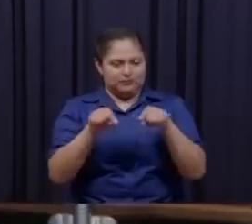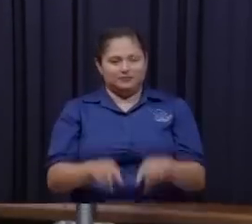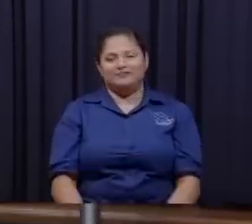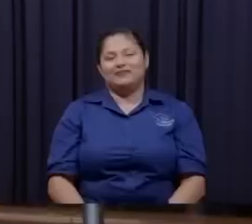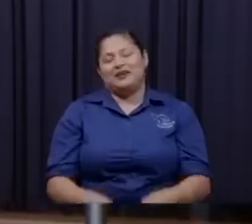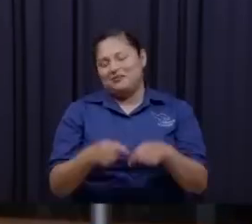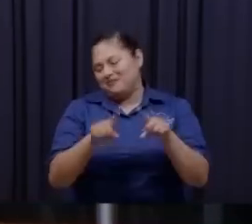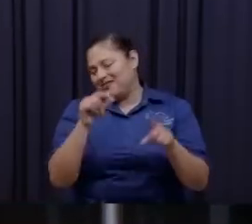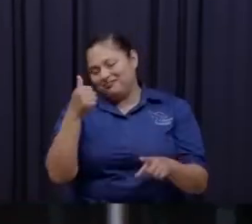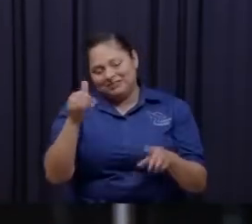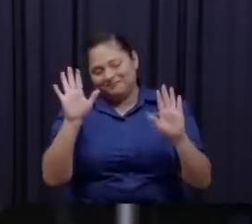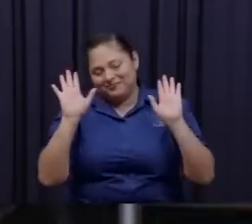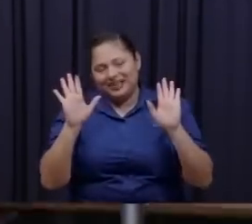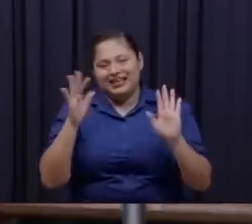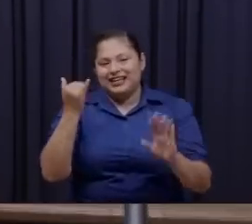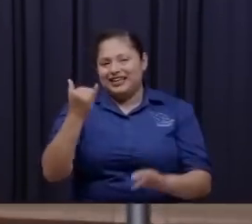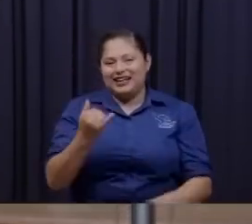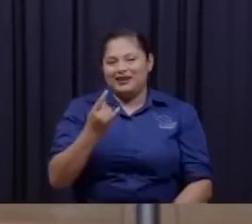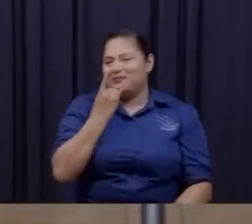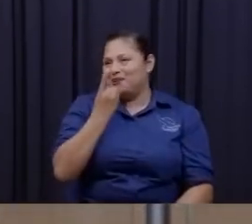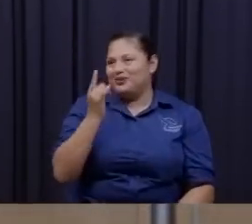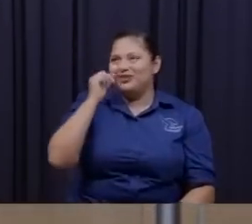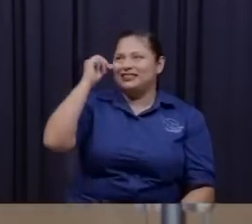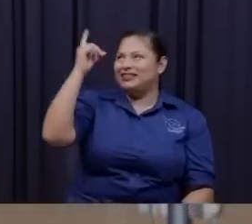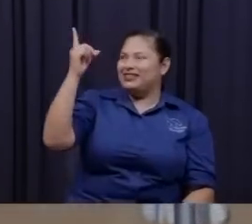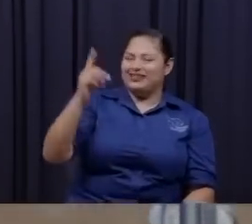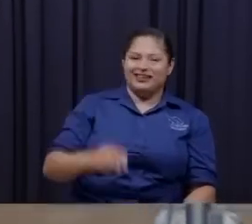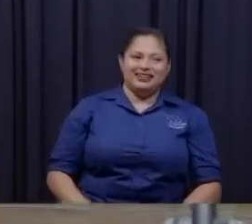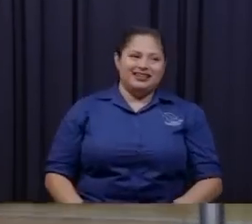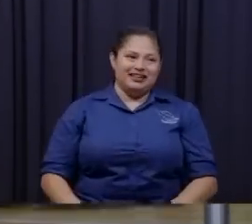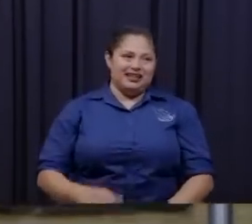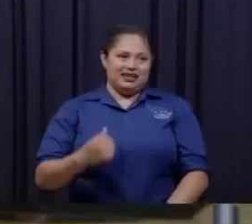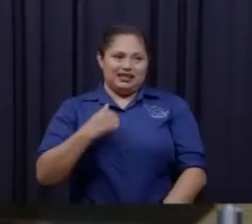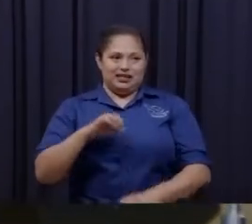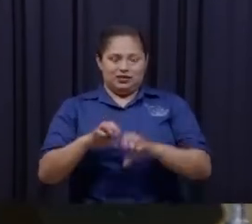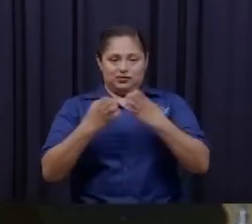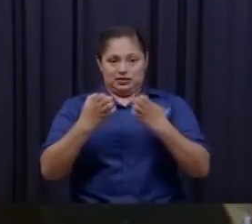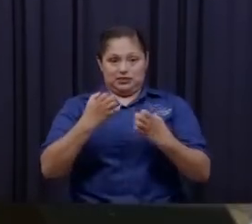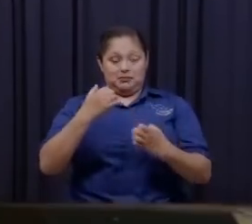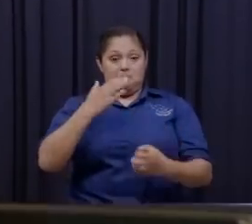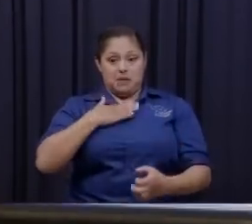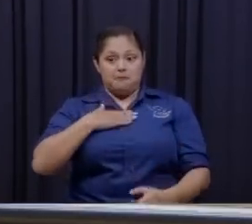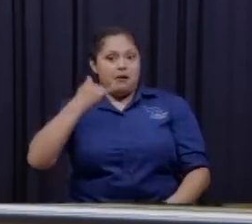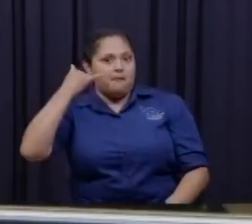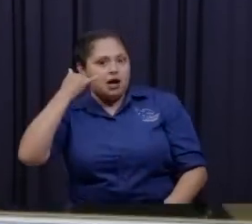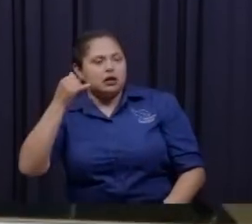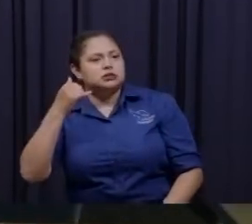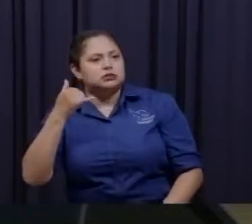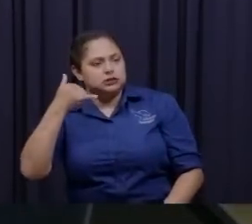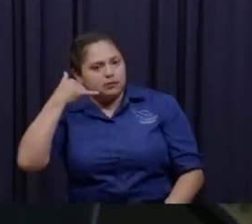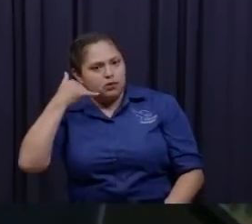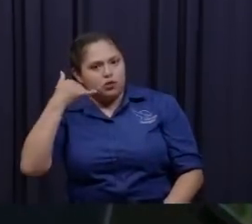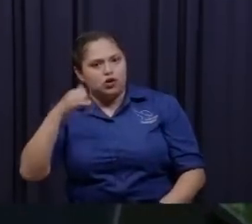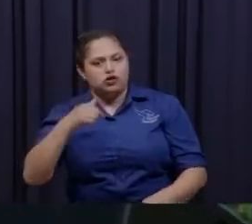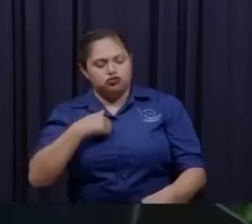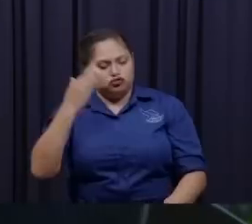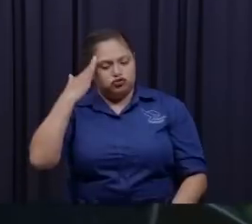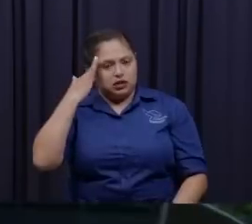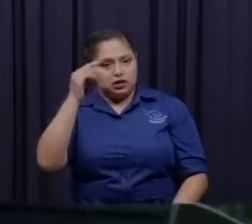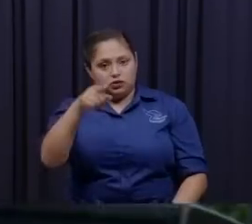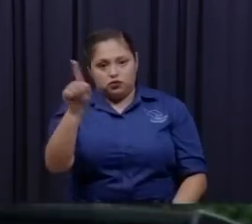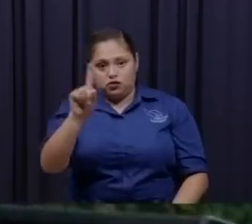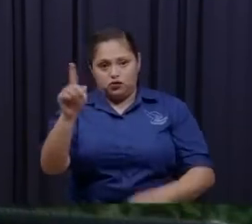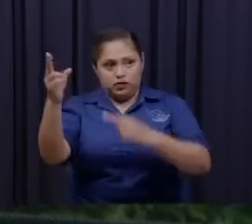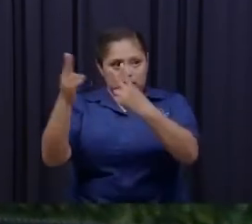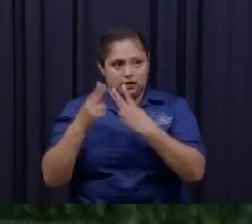Pero bueno, ya me perdonó el Señor, creo. Entonces, yo sé que no vas a venir, mijo. Entonces ya me voy a acostar.